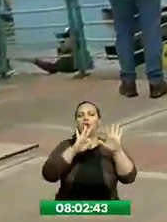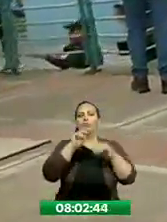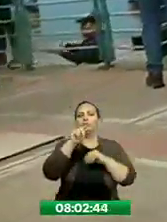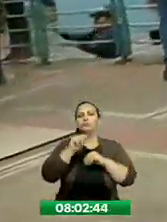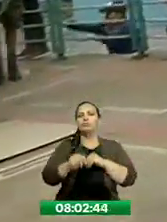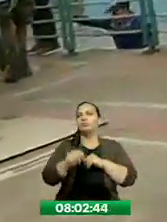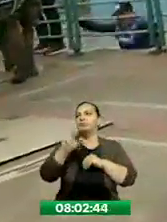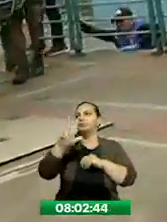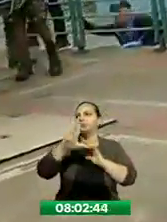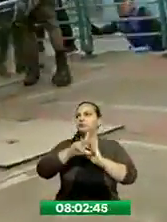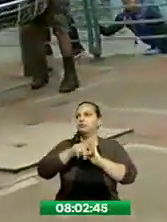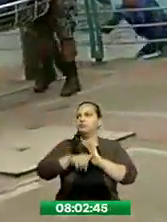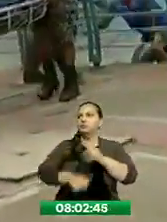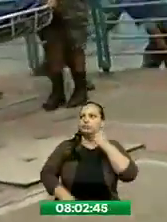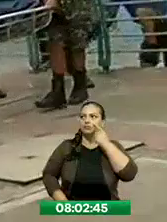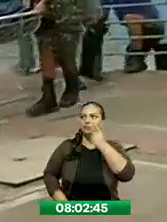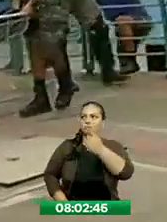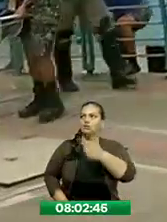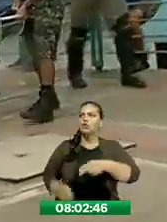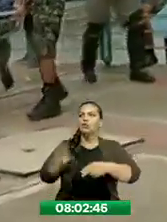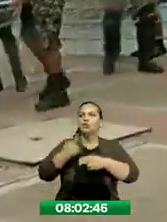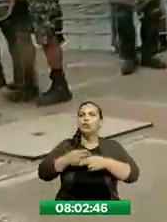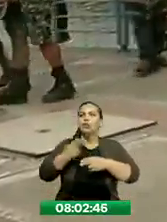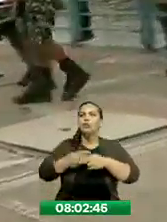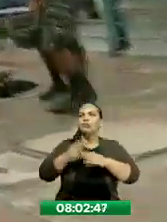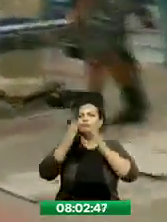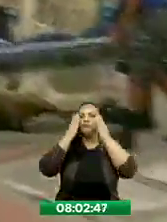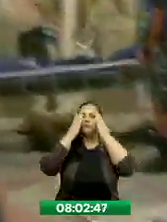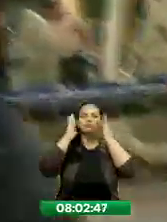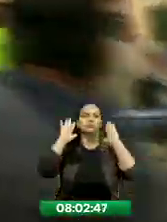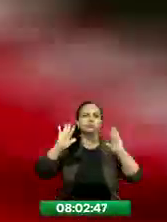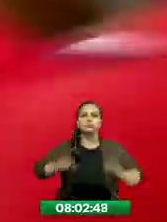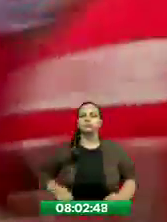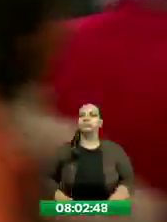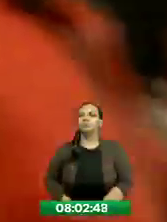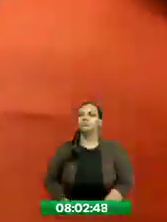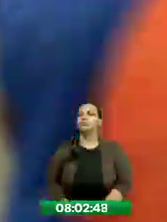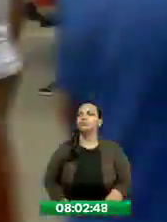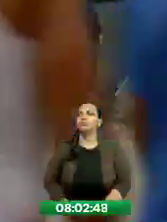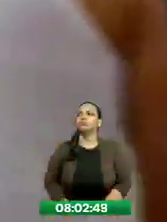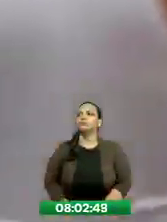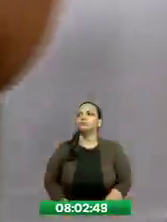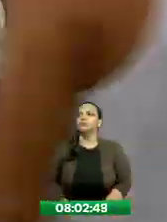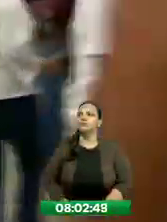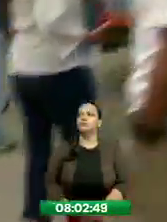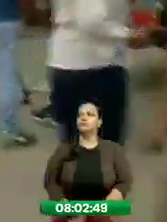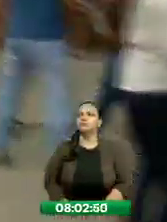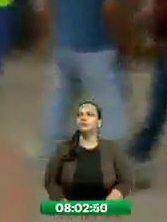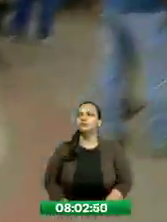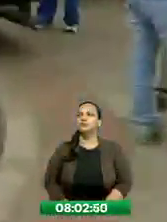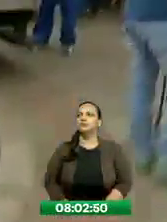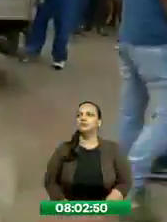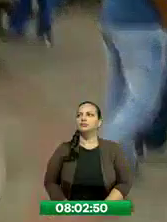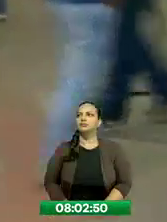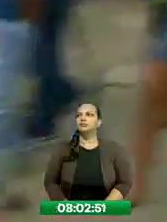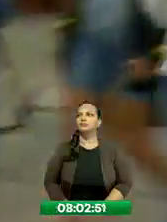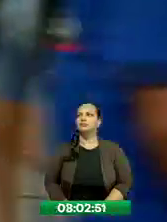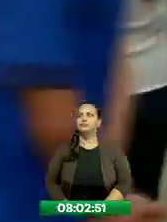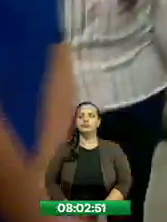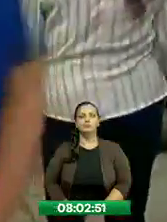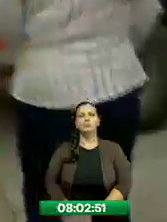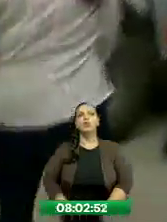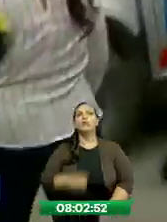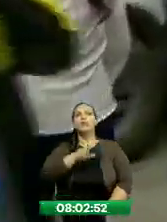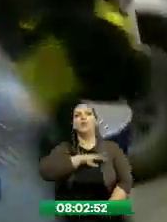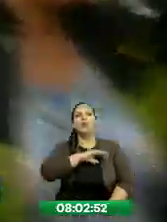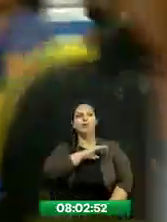cuerpo del occiso, cuya identidad hasta el momento es desconocida. Las autoridades encargadas,